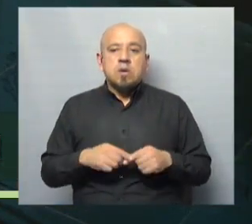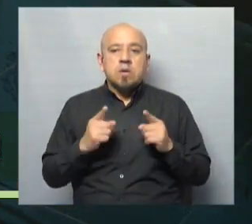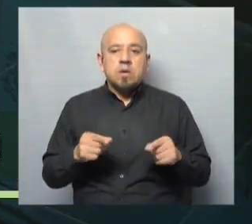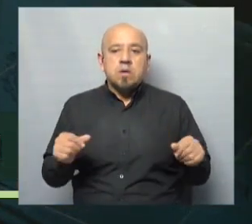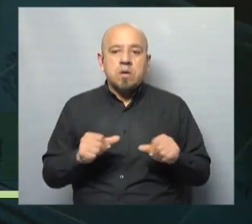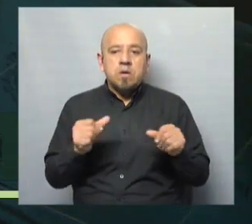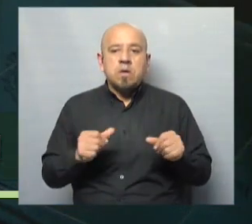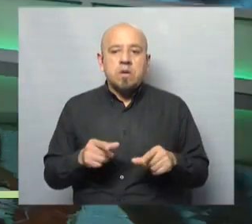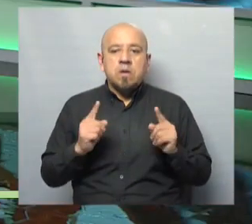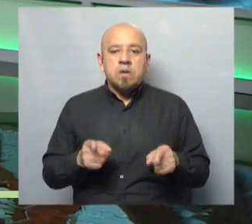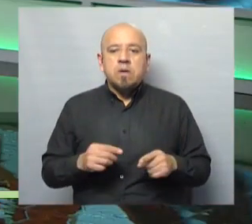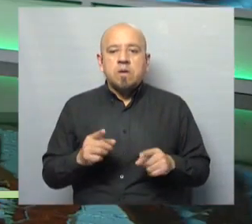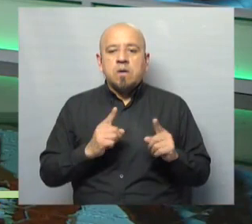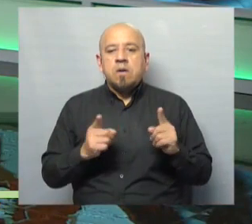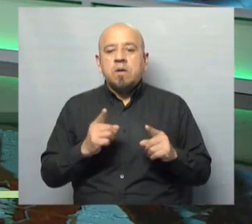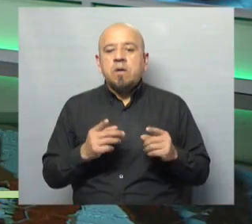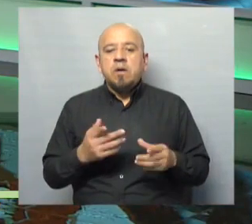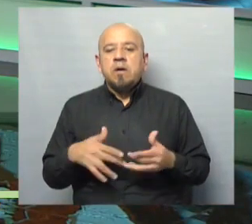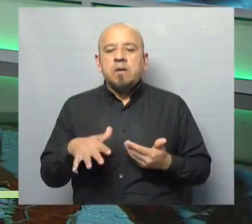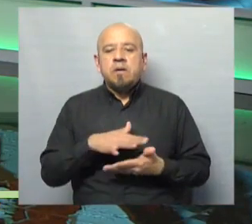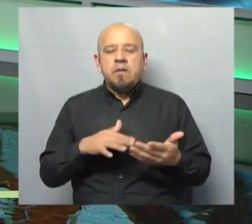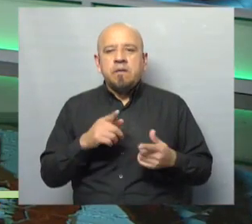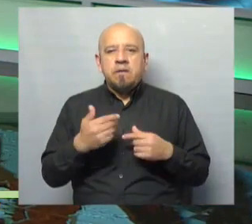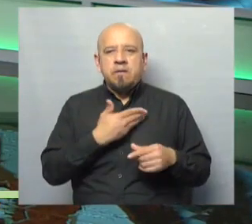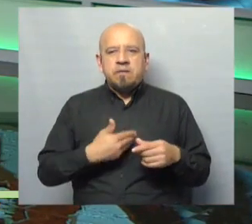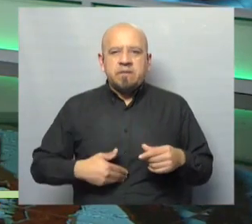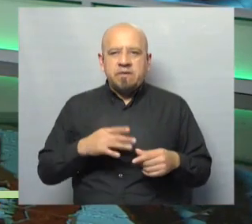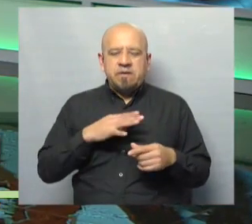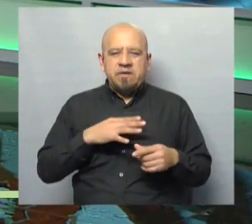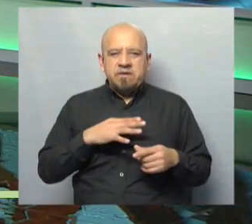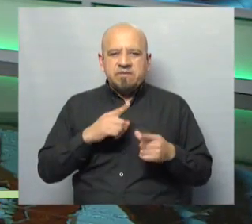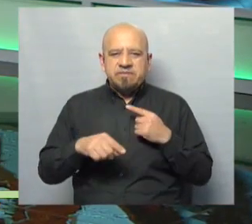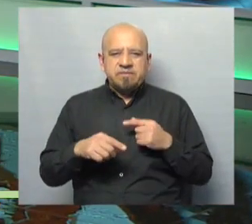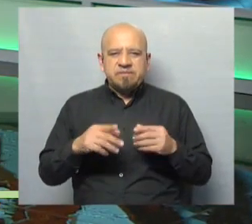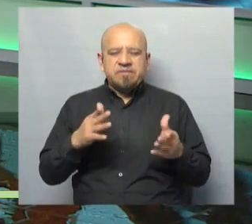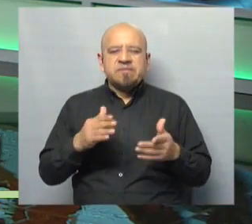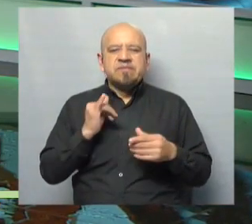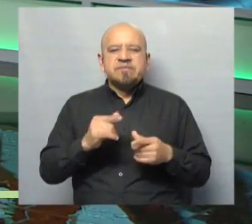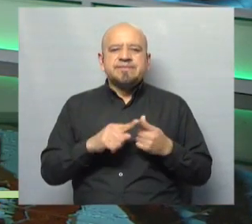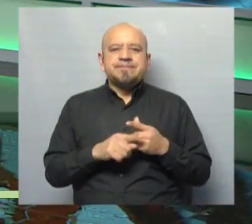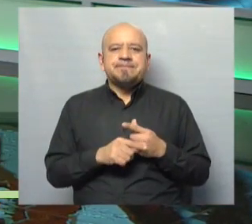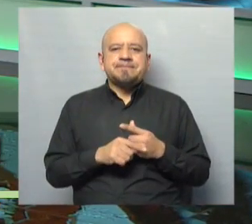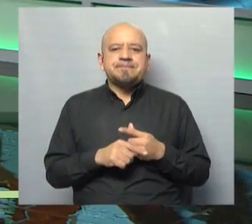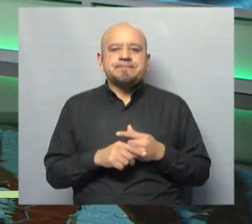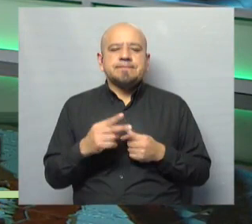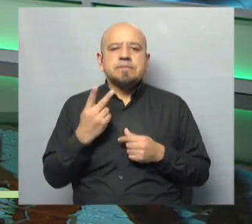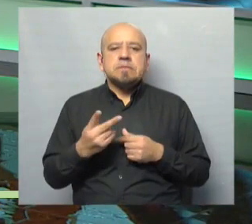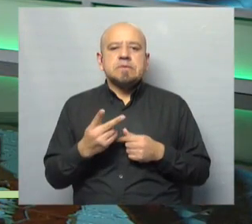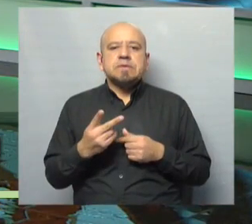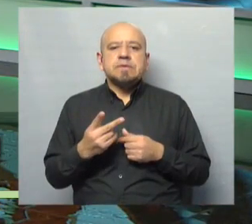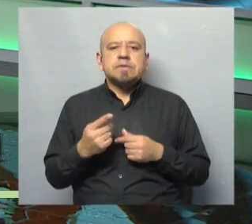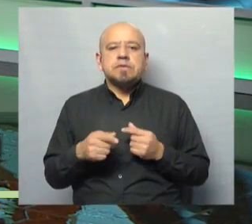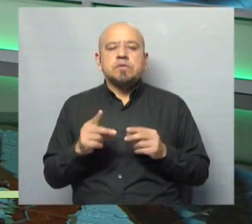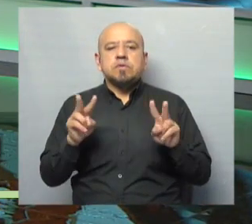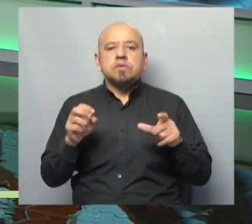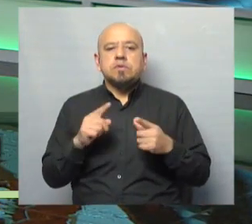también algunos algunos ruidos que el gobierno tiene que atender finalmente si los dos grandes focos grandes